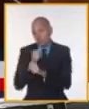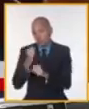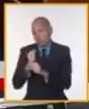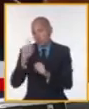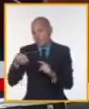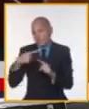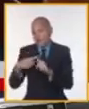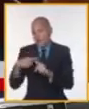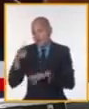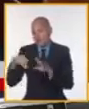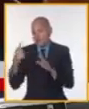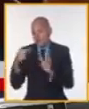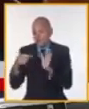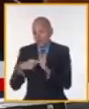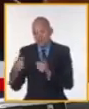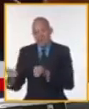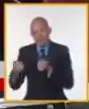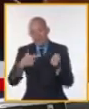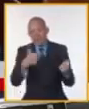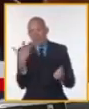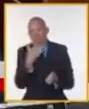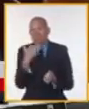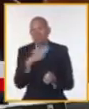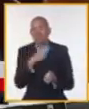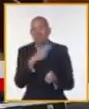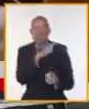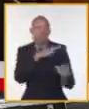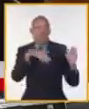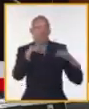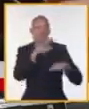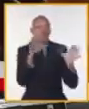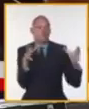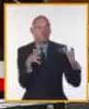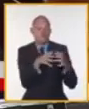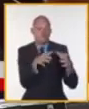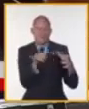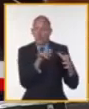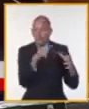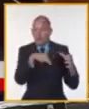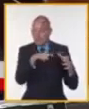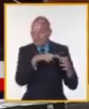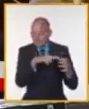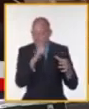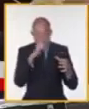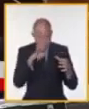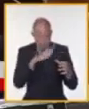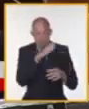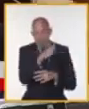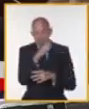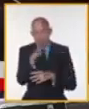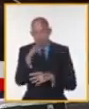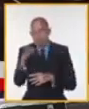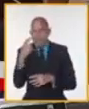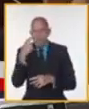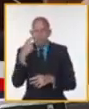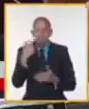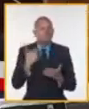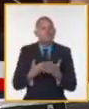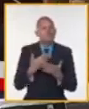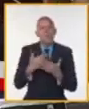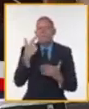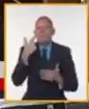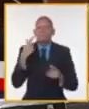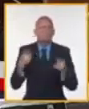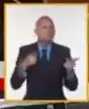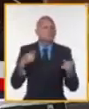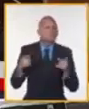Ministros y van al Consejo de Ministros. Y se cierra todo un ciclo cuando se va a los territorios a hacer los recorridos, que se comprueba si